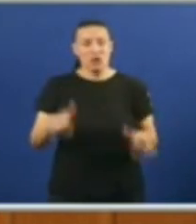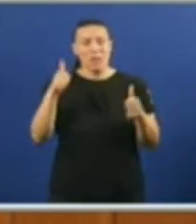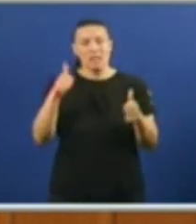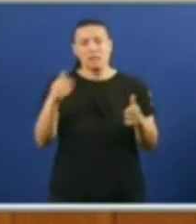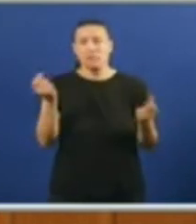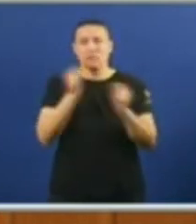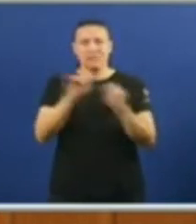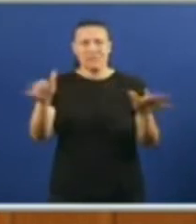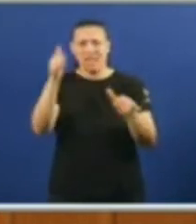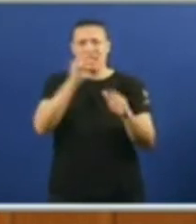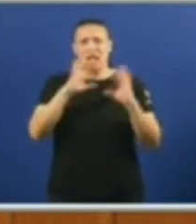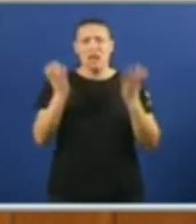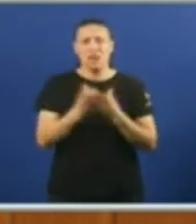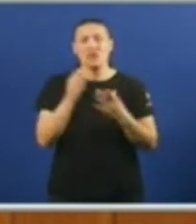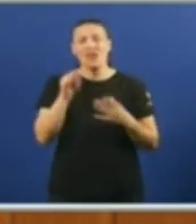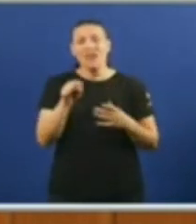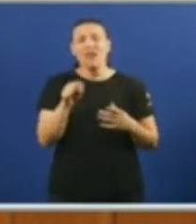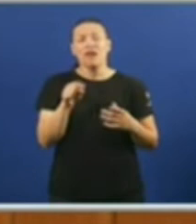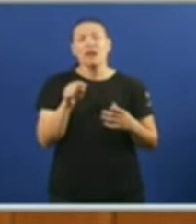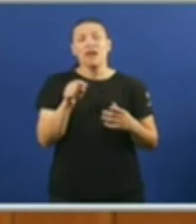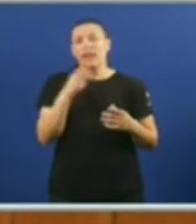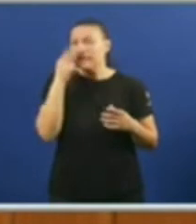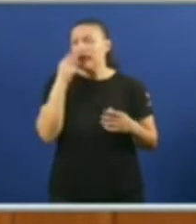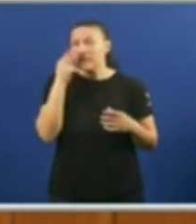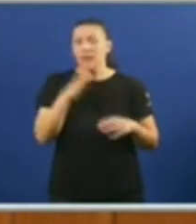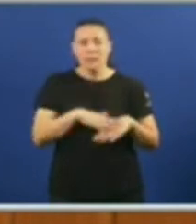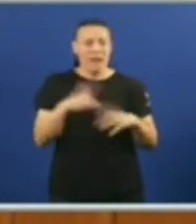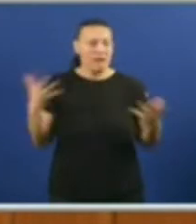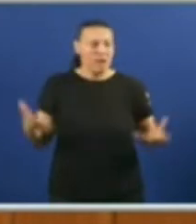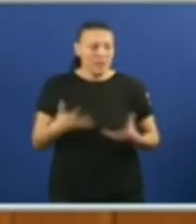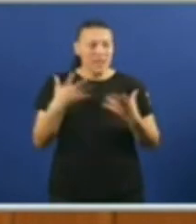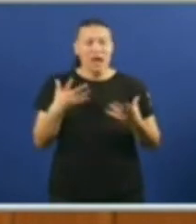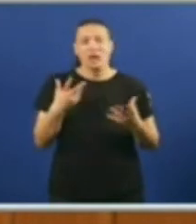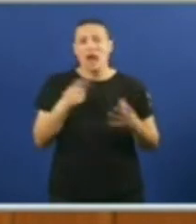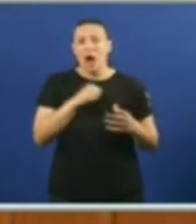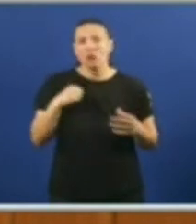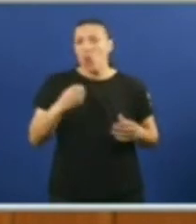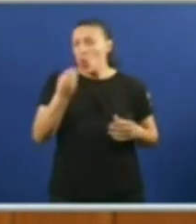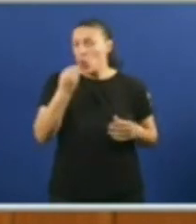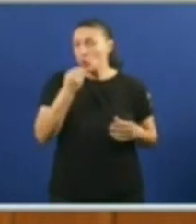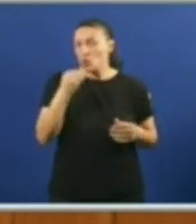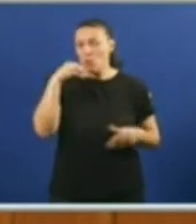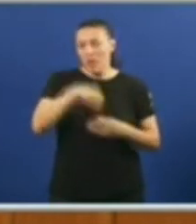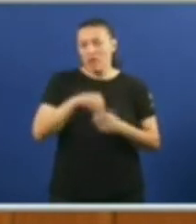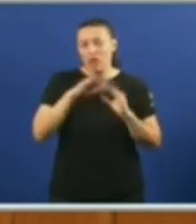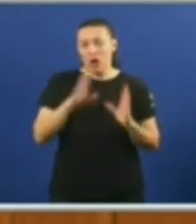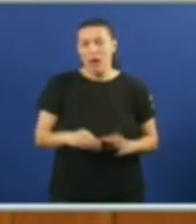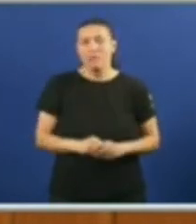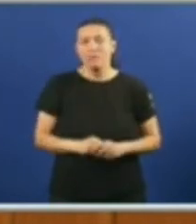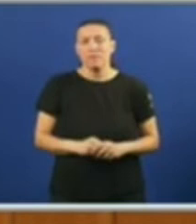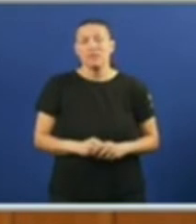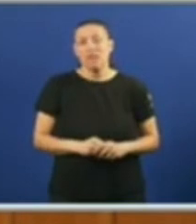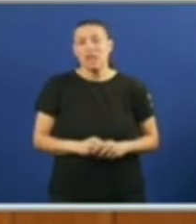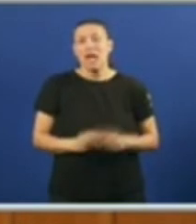no mundo e que é especialmente interesante para incentivar o autoconsumo nos fogares. O balance